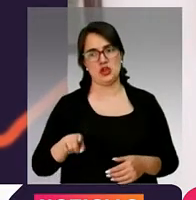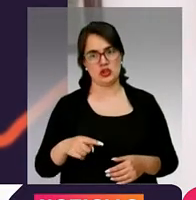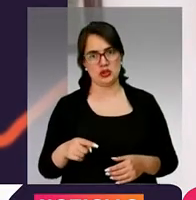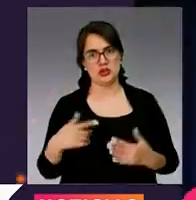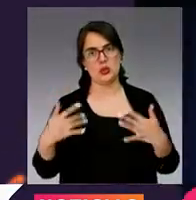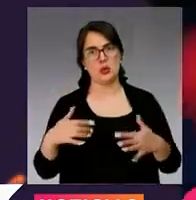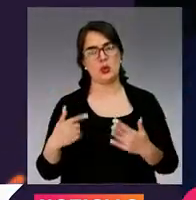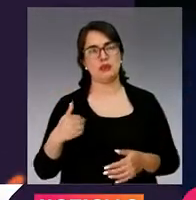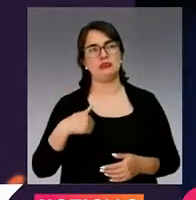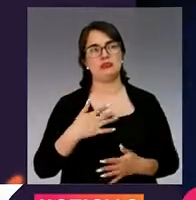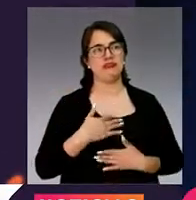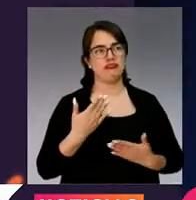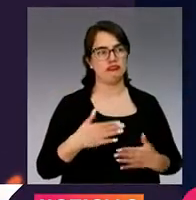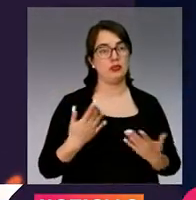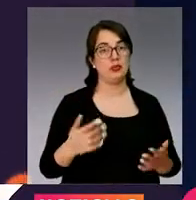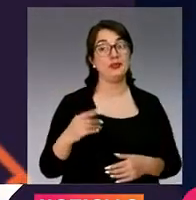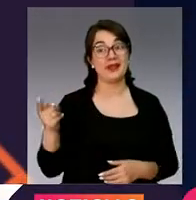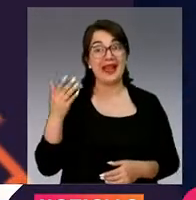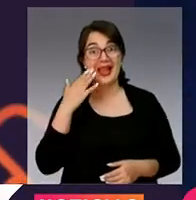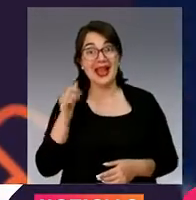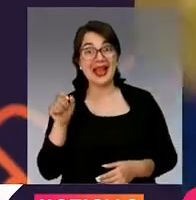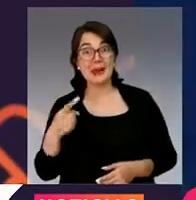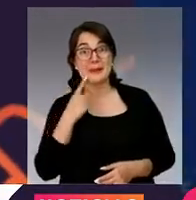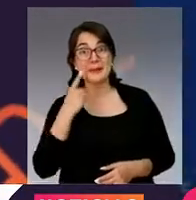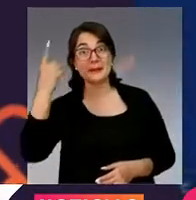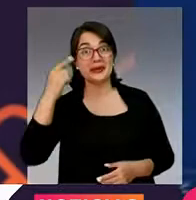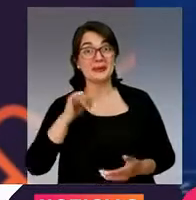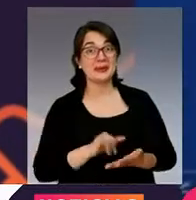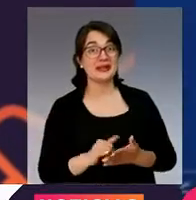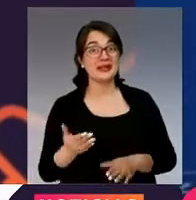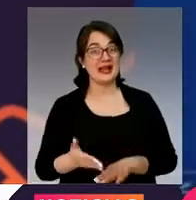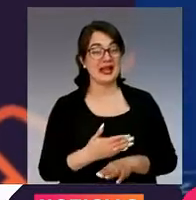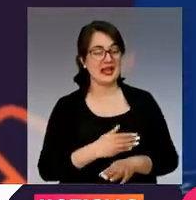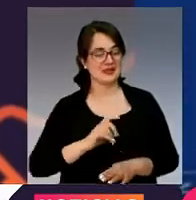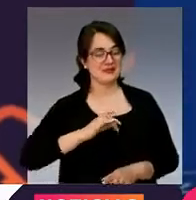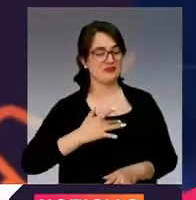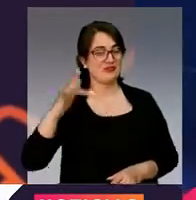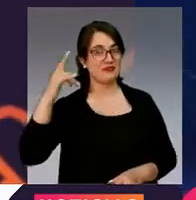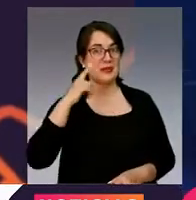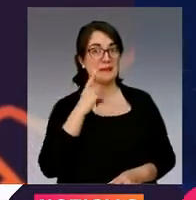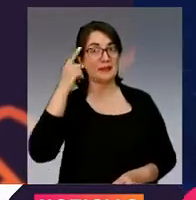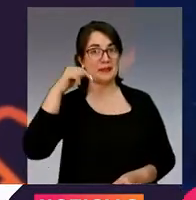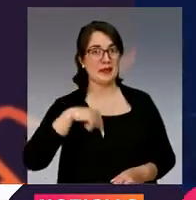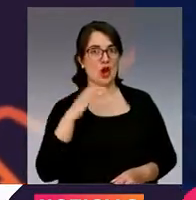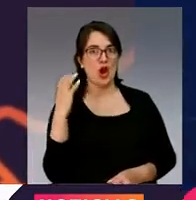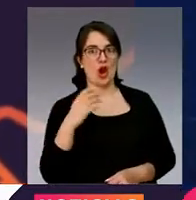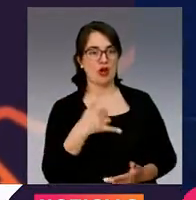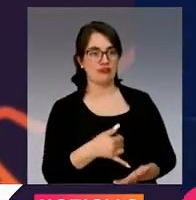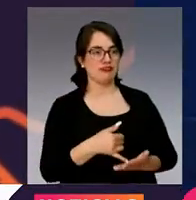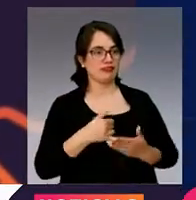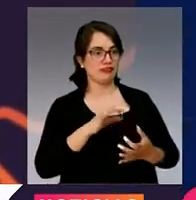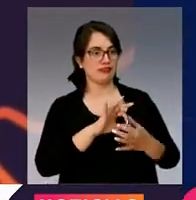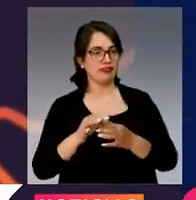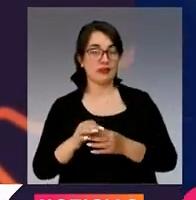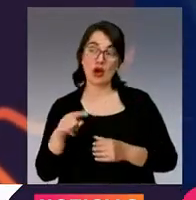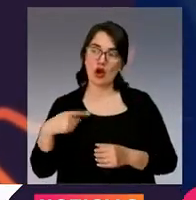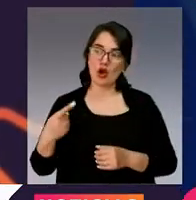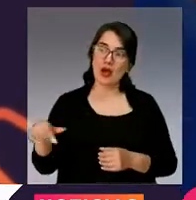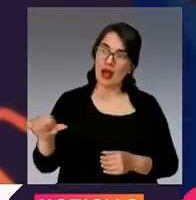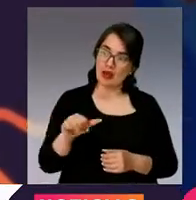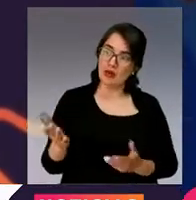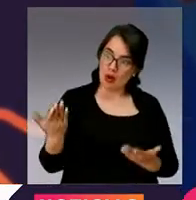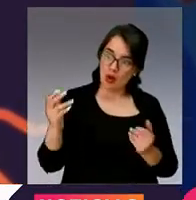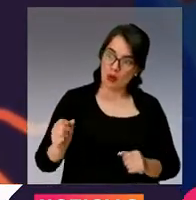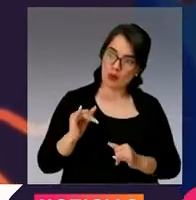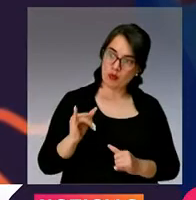muy grande. Urrutia logró la primera presea dorada en unos Juegos Olímpicos para nuestro país y marcó el camino para que otras atletas confiaran en su